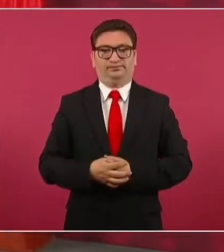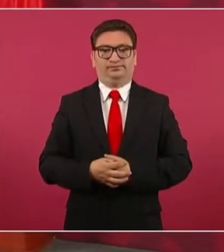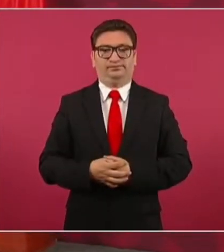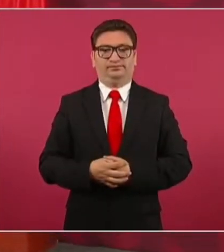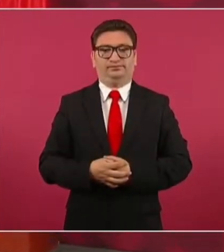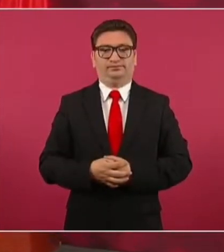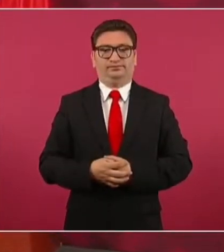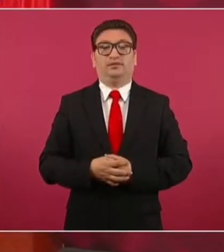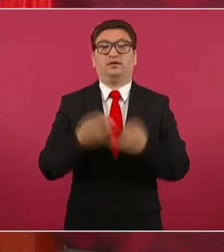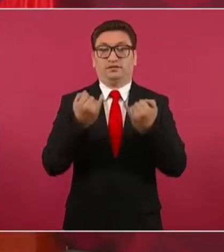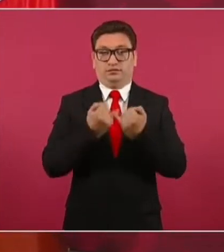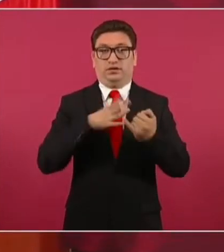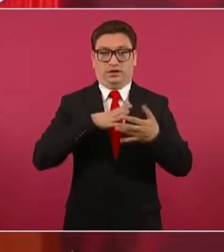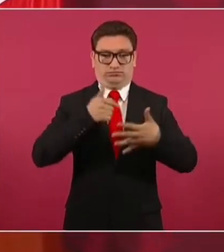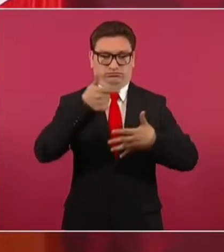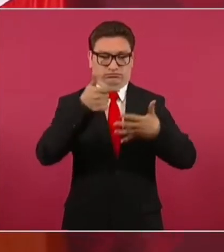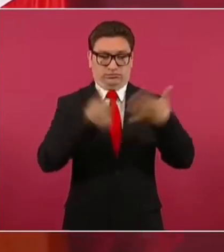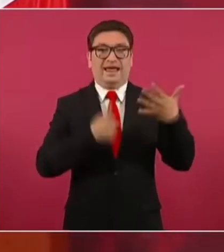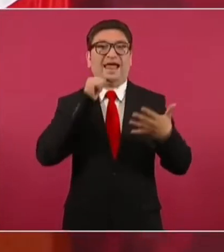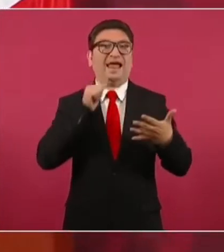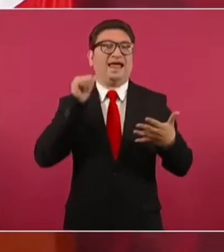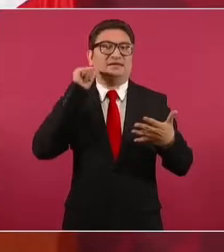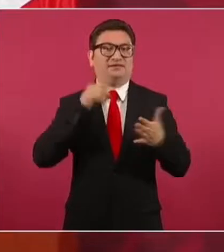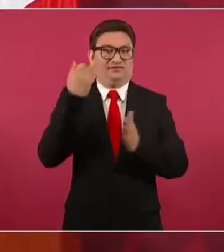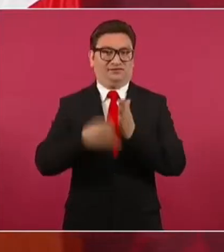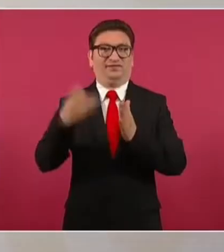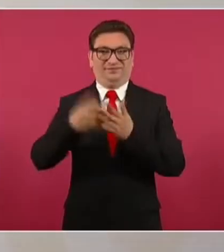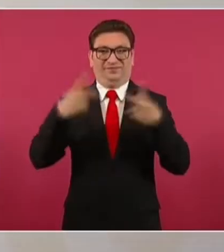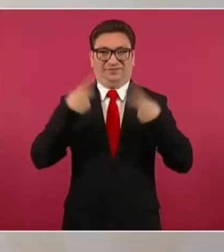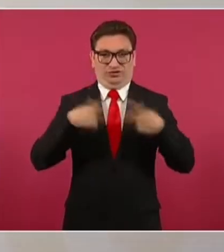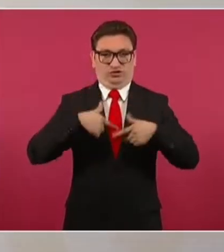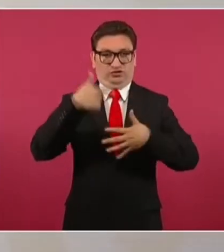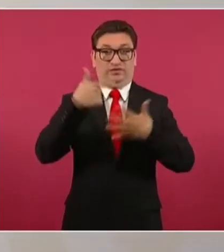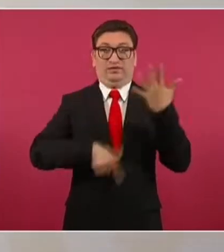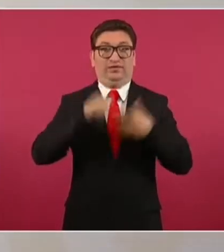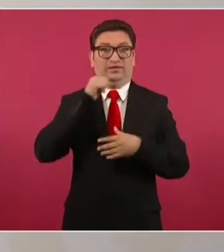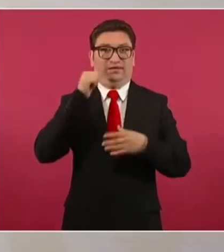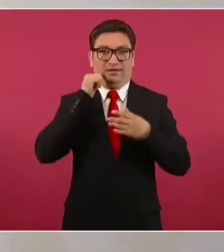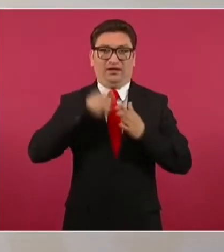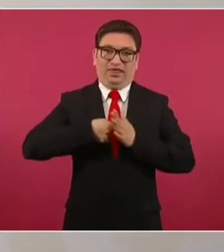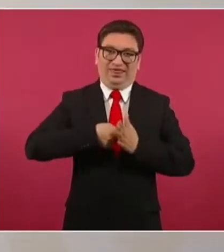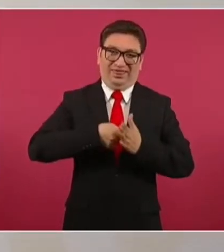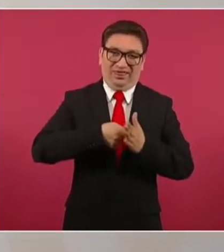Y hay una lista de ayer, porque estuvo muy fuerte la presión.